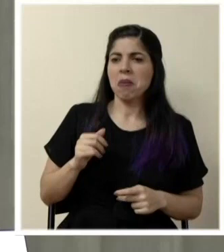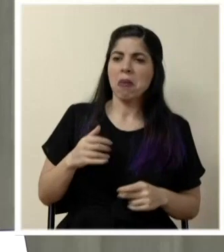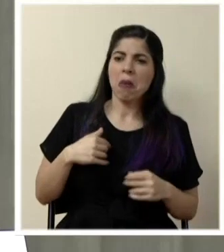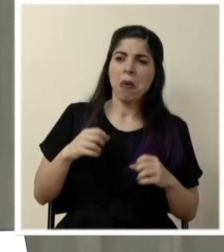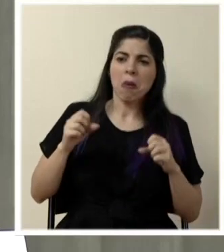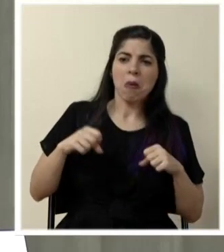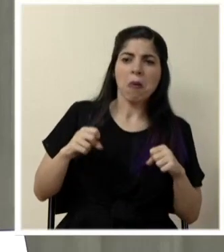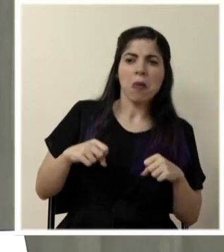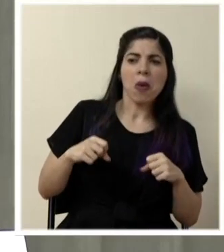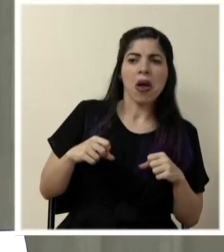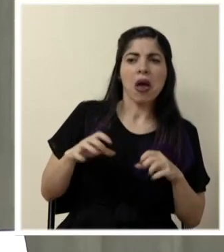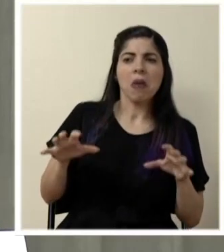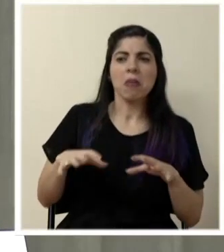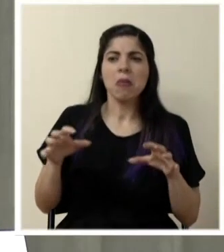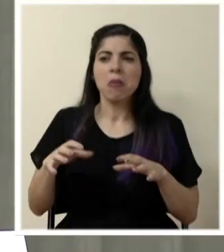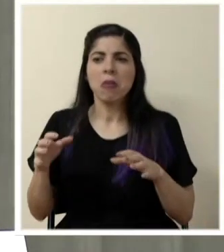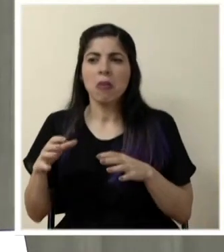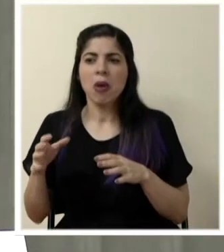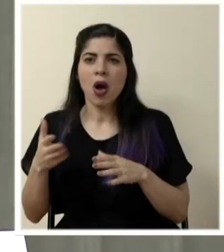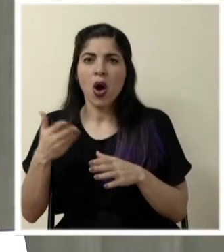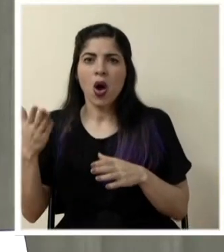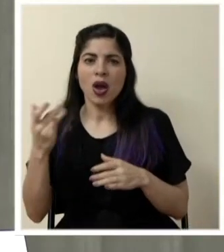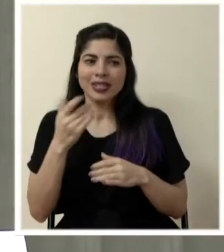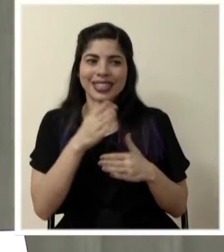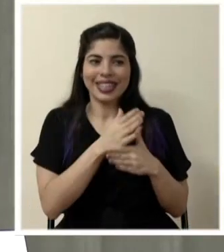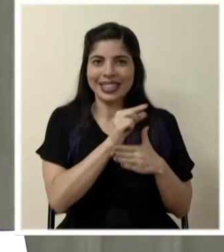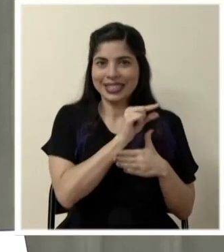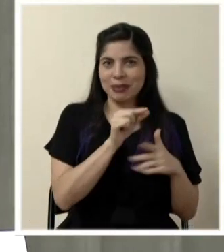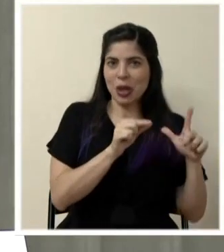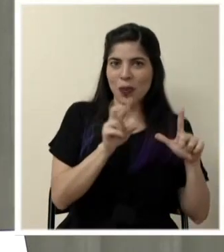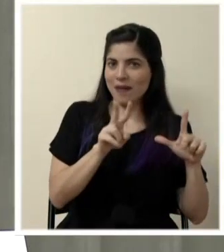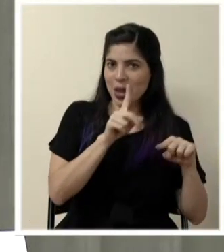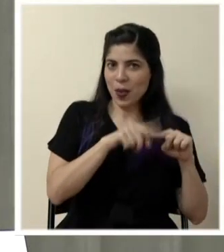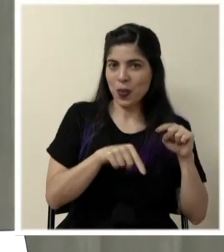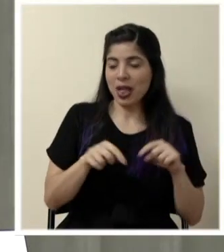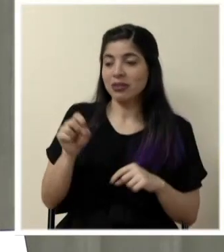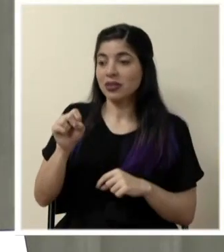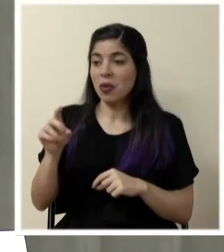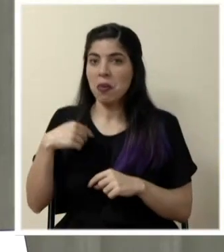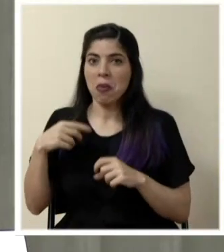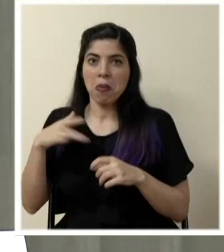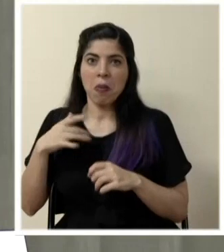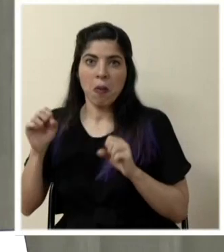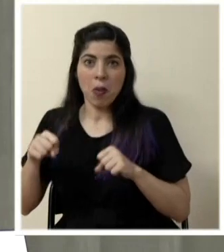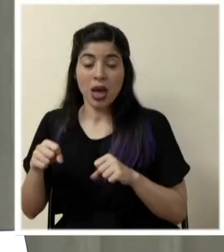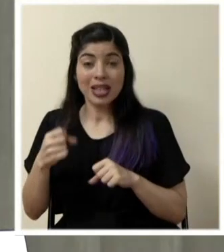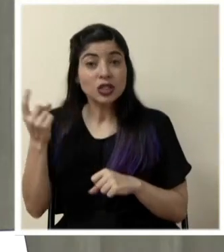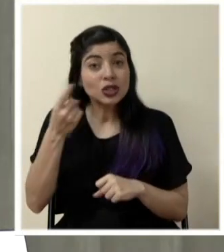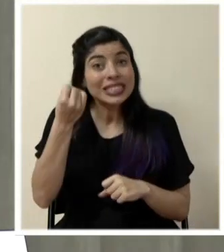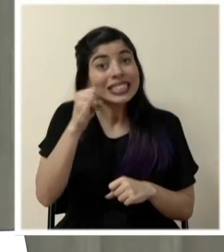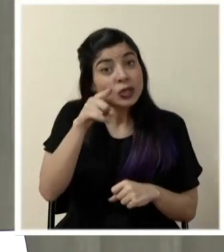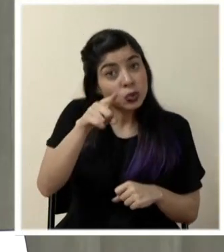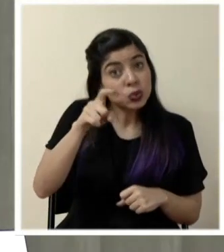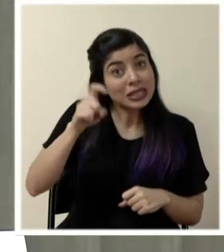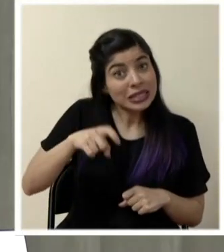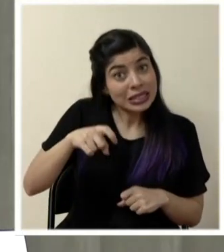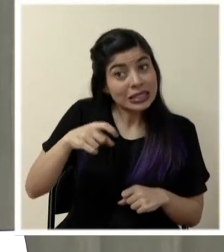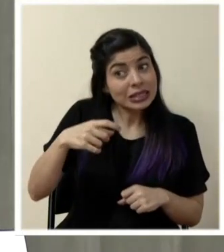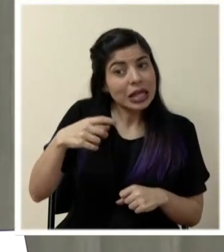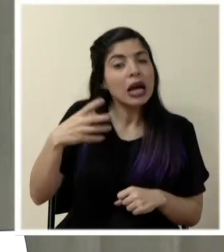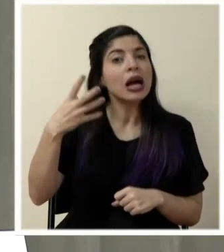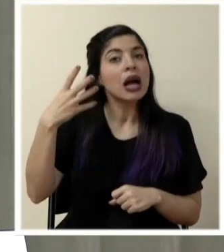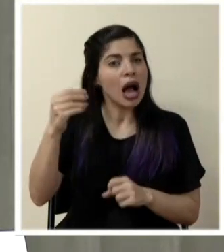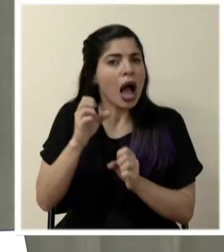de hacer algunas cosas que no hacemos entre semana y yo insisto, los que tengan que salir porque tienen que hacerlo, háganlo, pero por